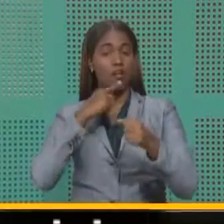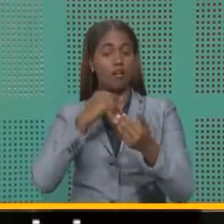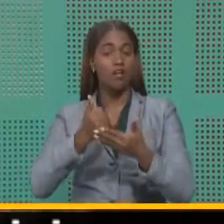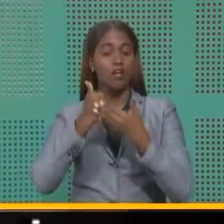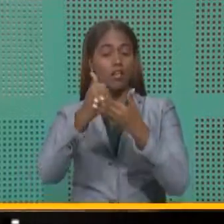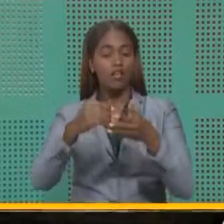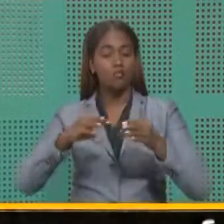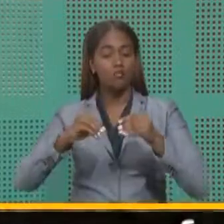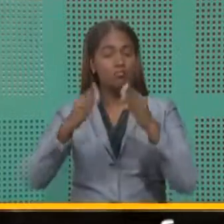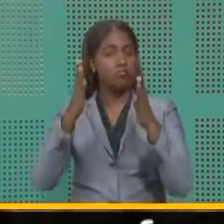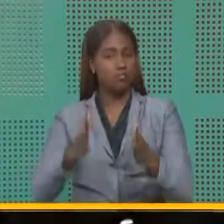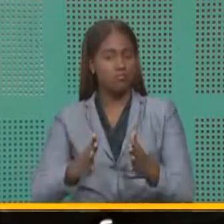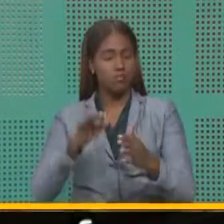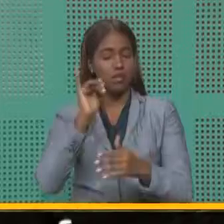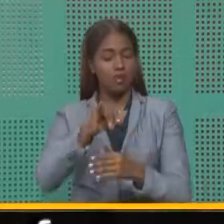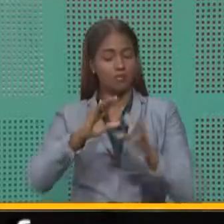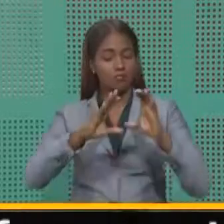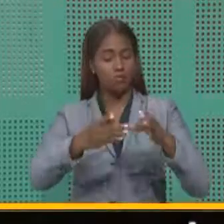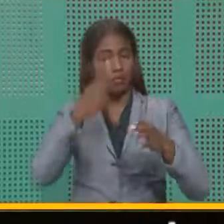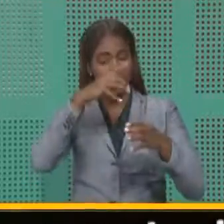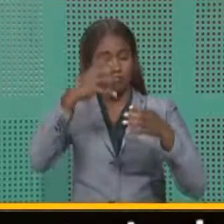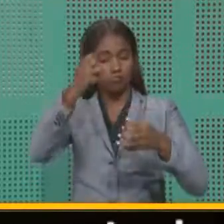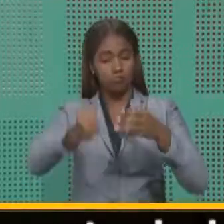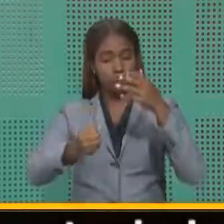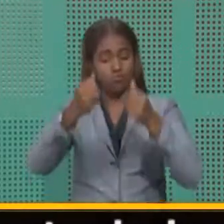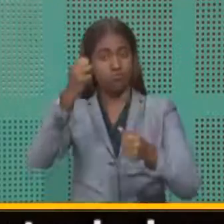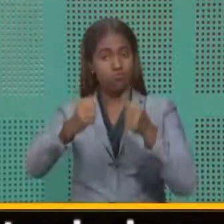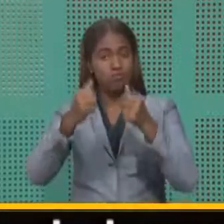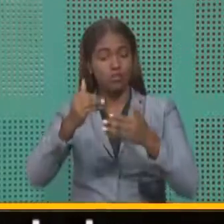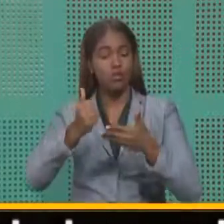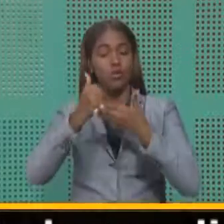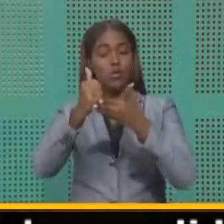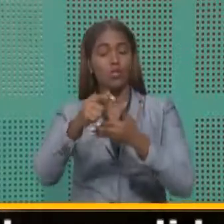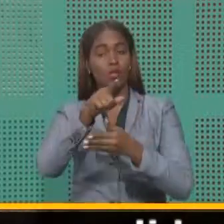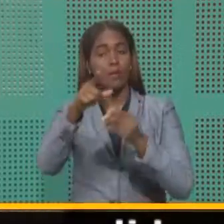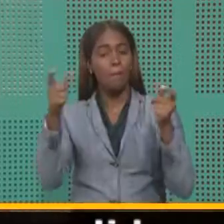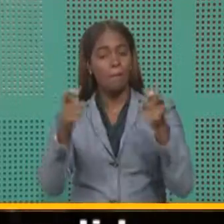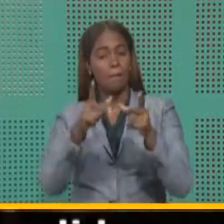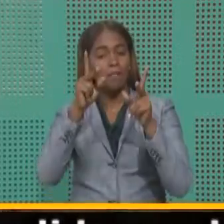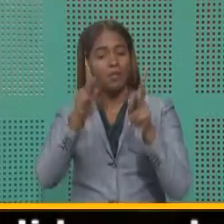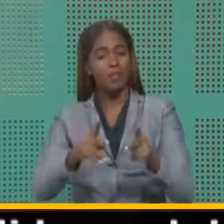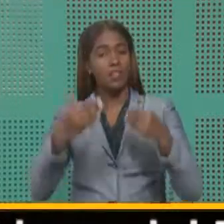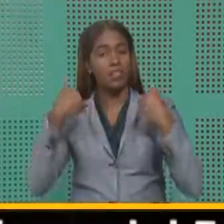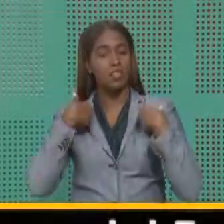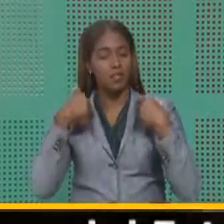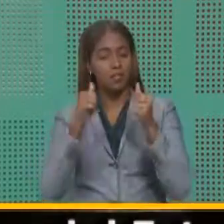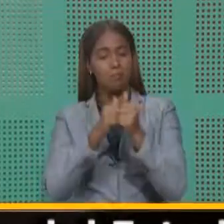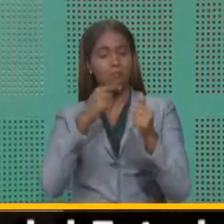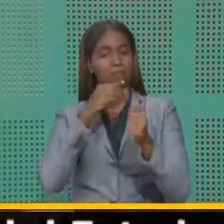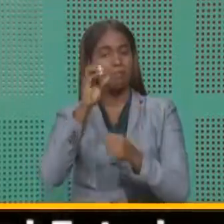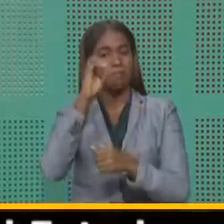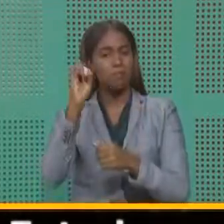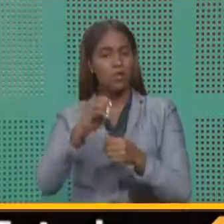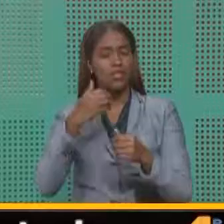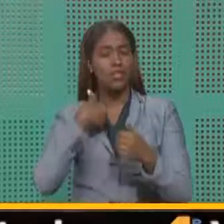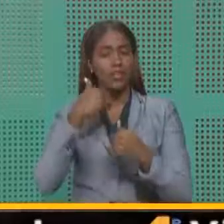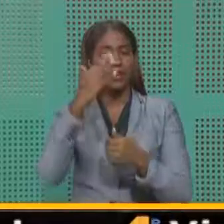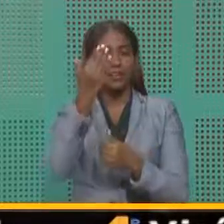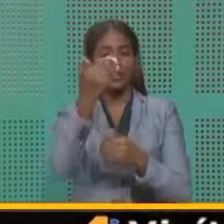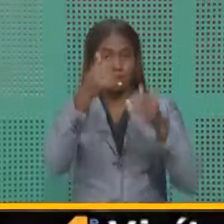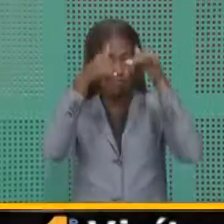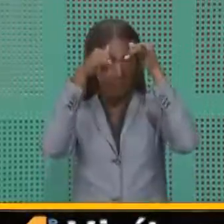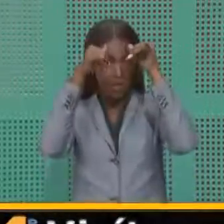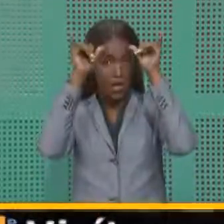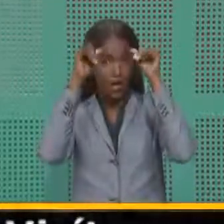agricultura estas salas de ordeño benefician a pequeños ganaderos que poseen un promedio de 15 vacas